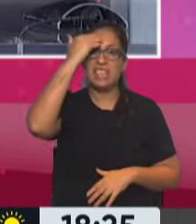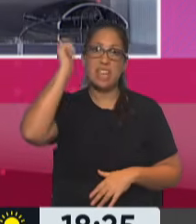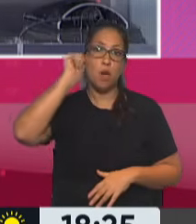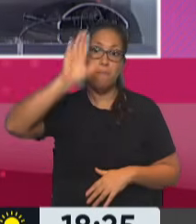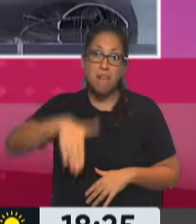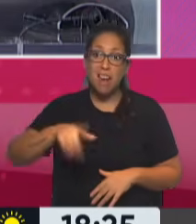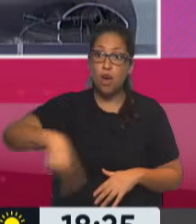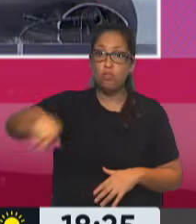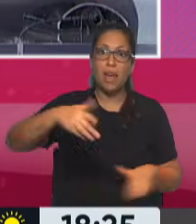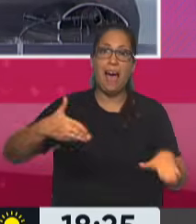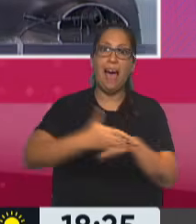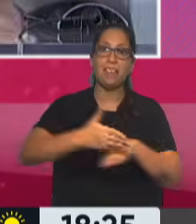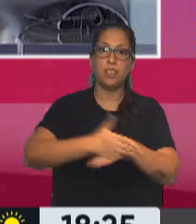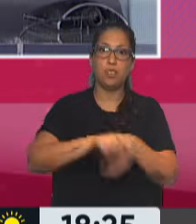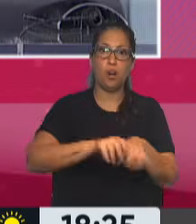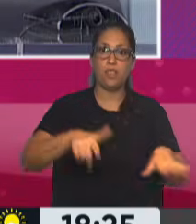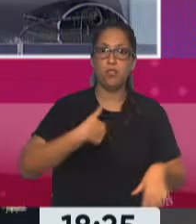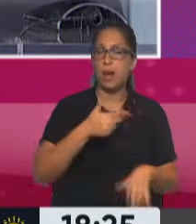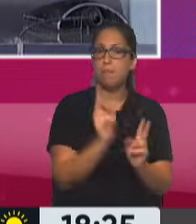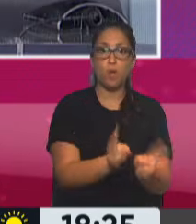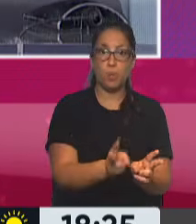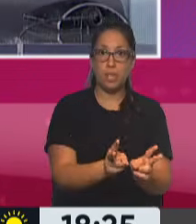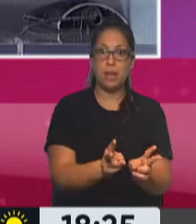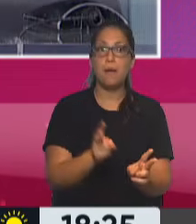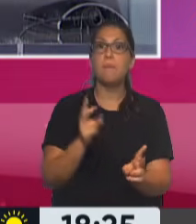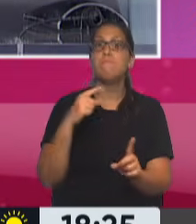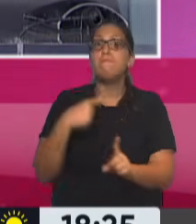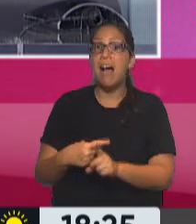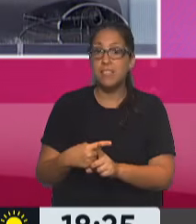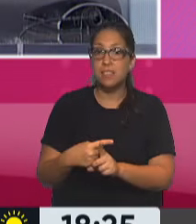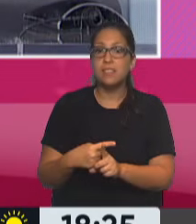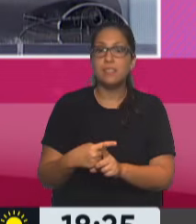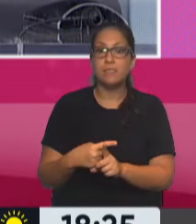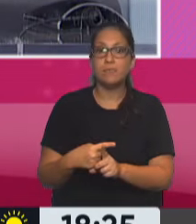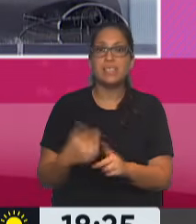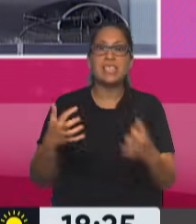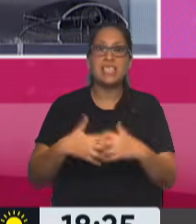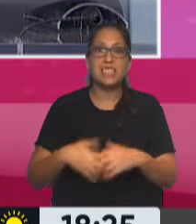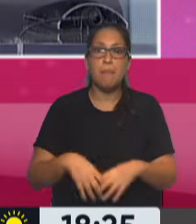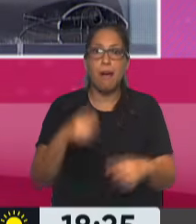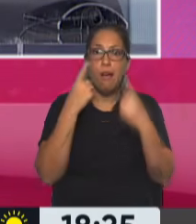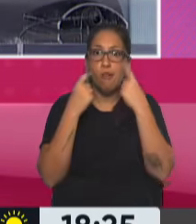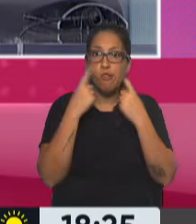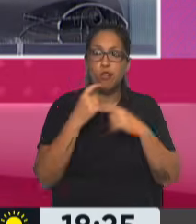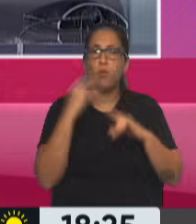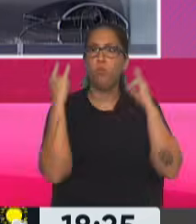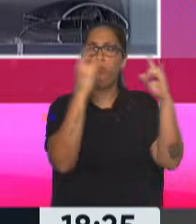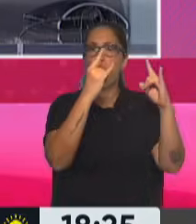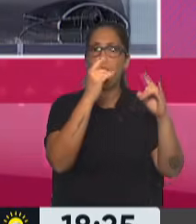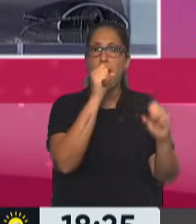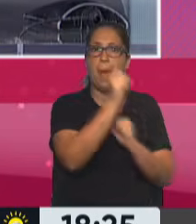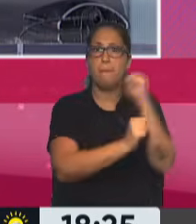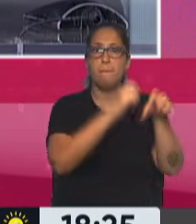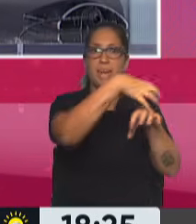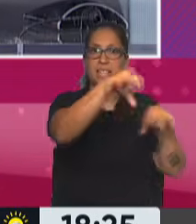se le impida el acceso a las redes sociales y al mismo tiempo está delegando este sistema de prohibición a las empresas prestadoras, proveedoras